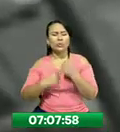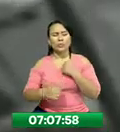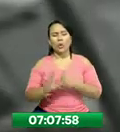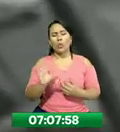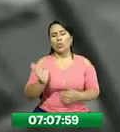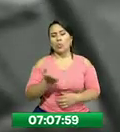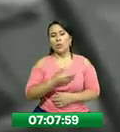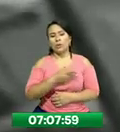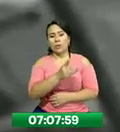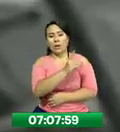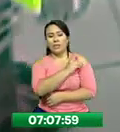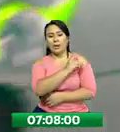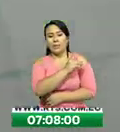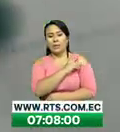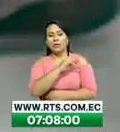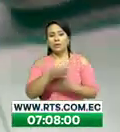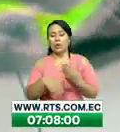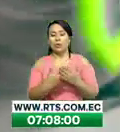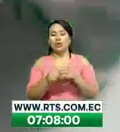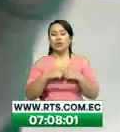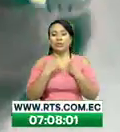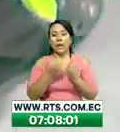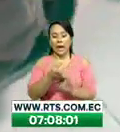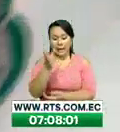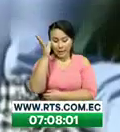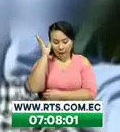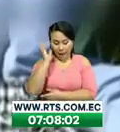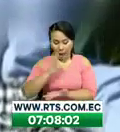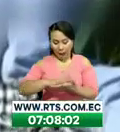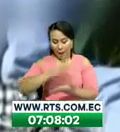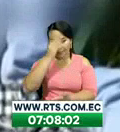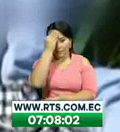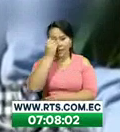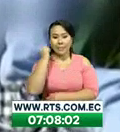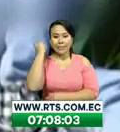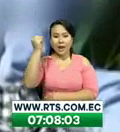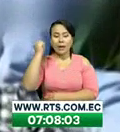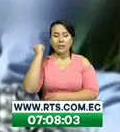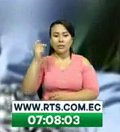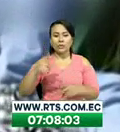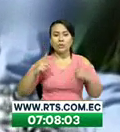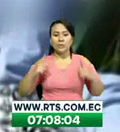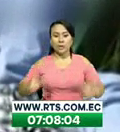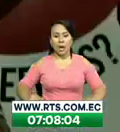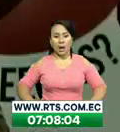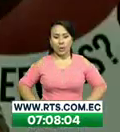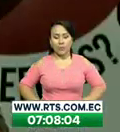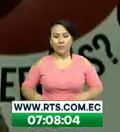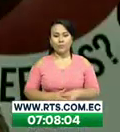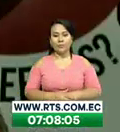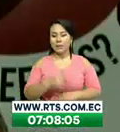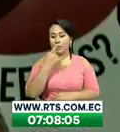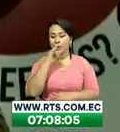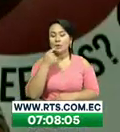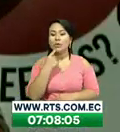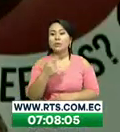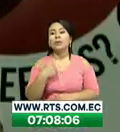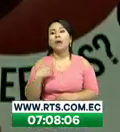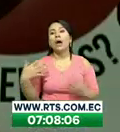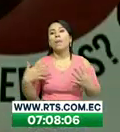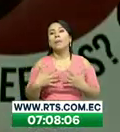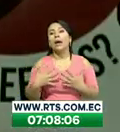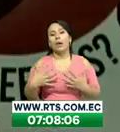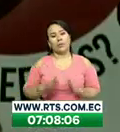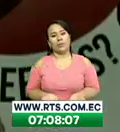deber como sociedad es cuidarles y creerles. Su derecho es crecer en un ambiente saludable. Si un niño te dice tengo miedo, por